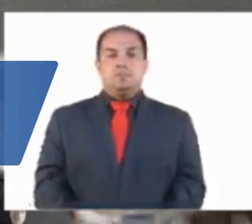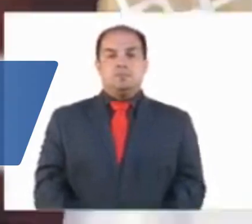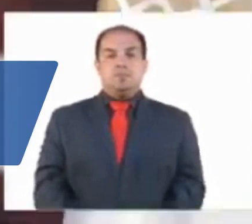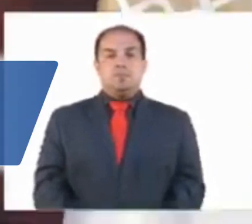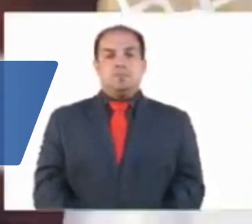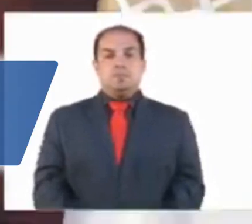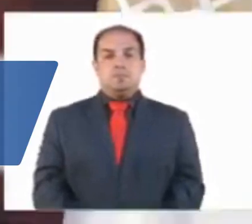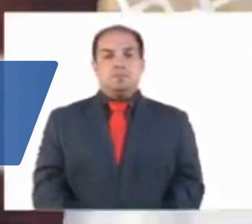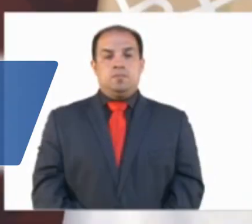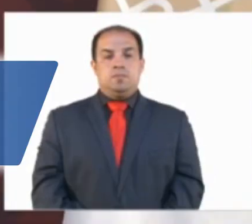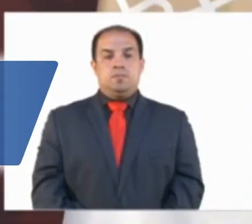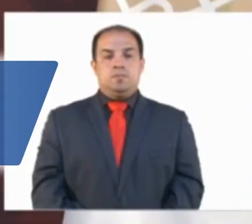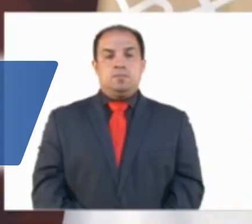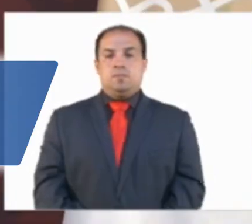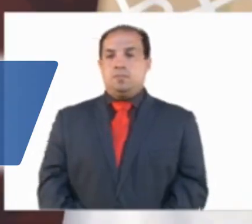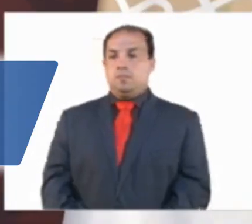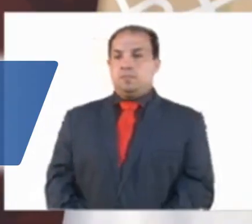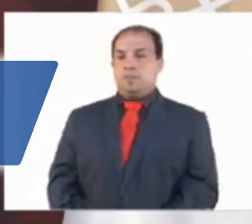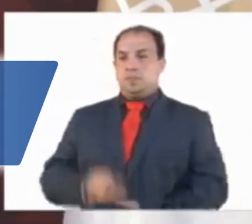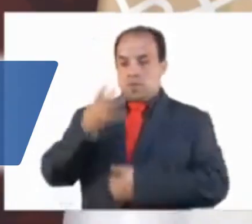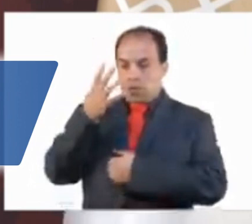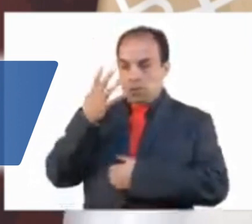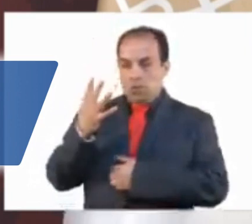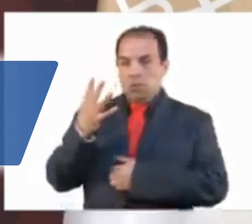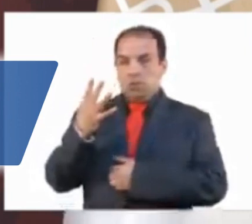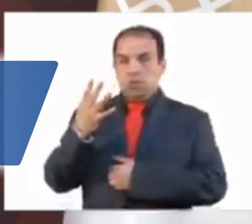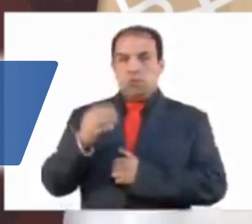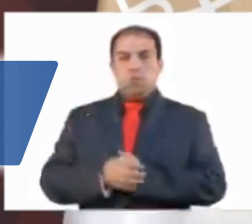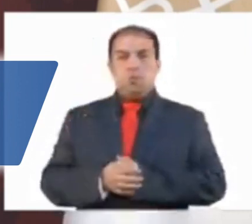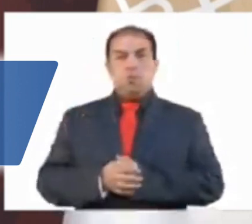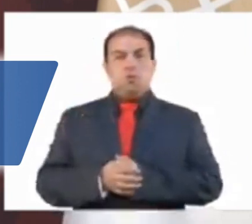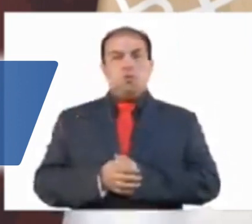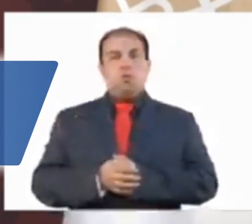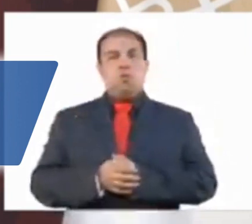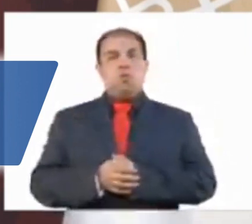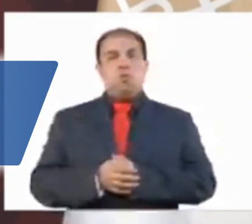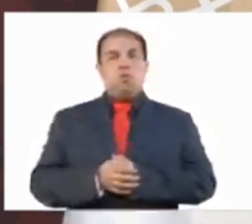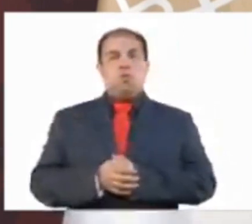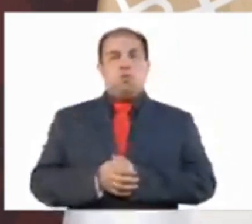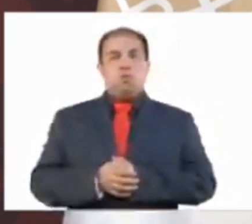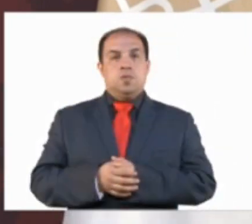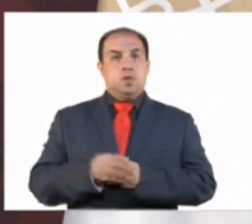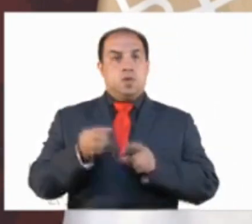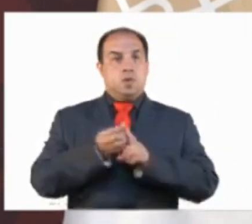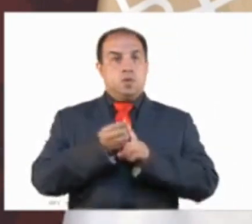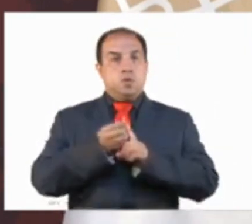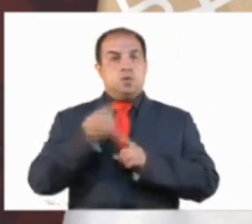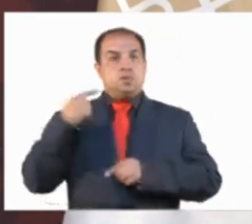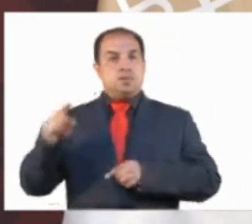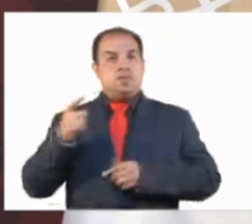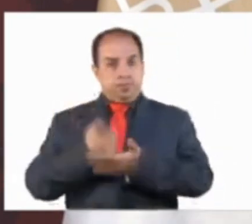y perdón son cuatro lo que llamamos celes es decir órdenes de